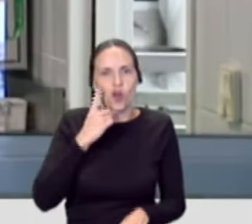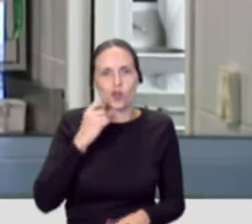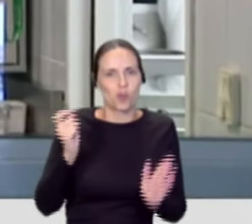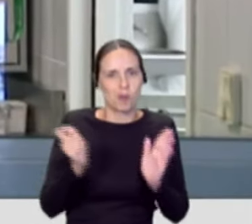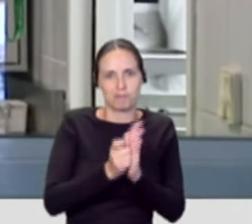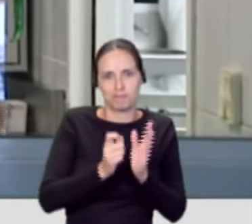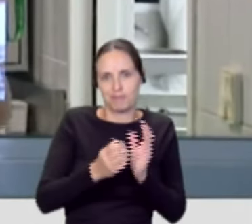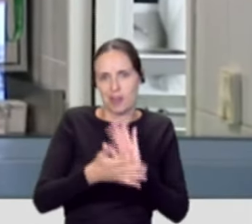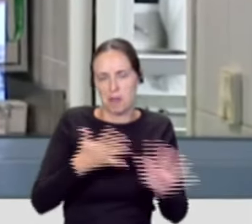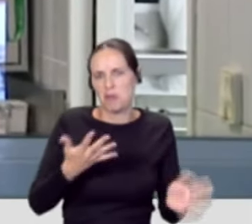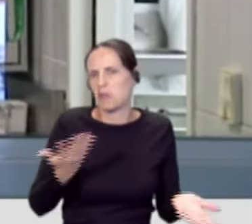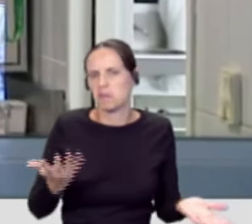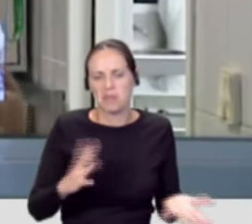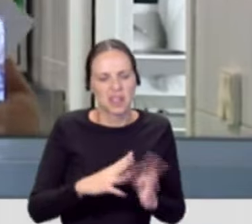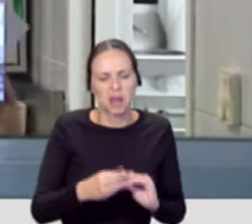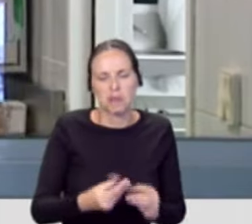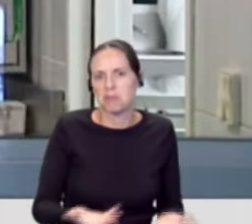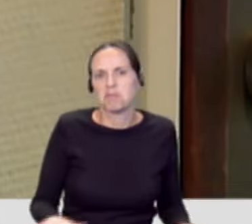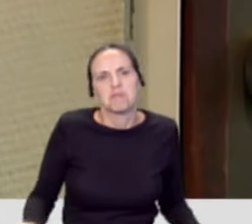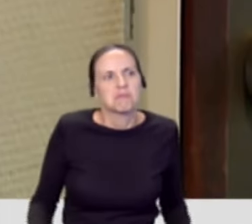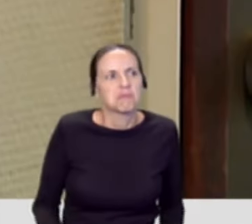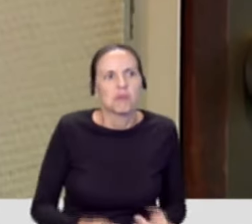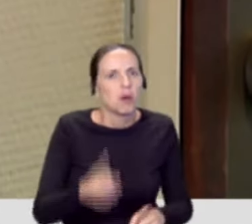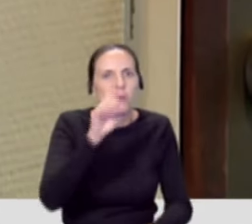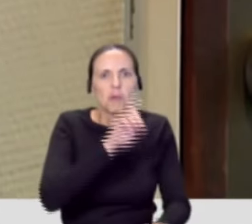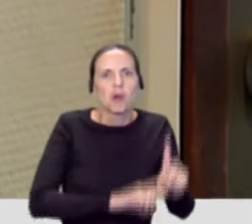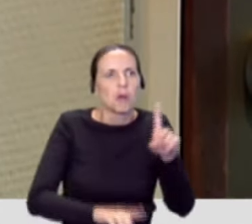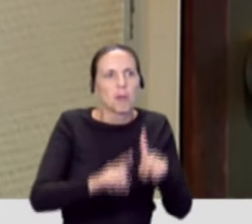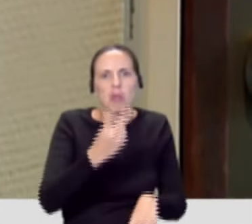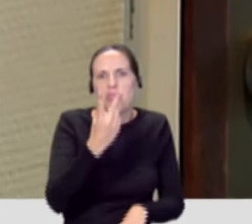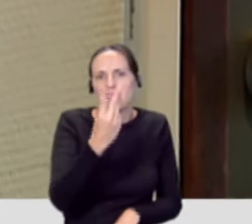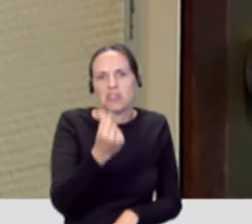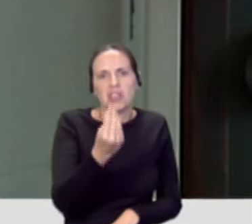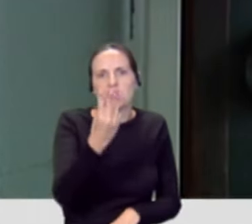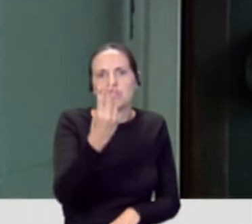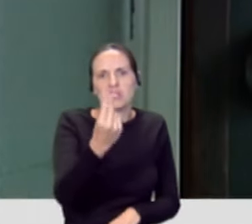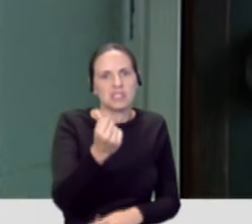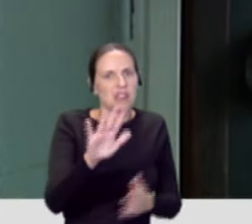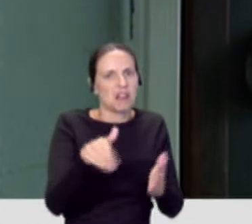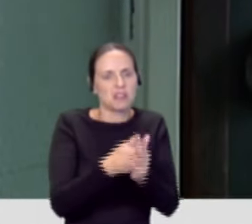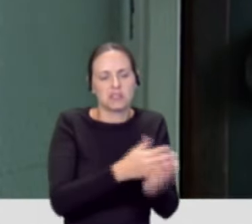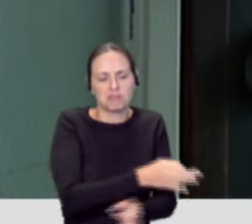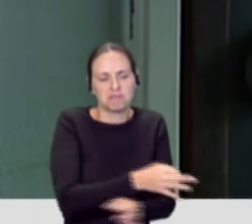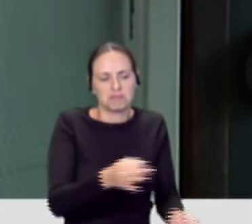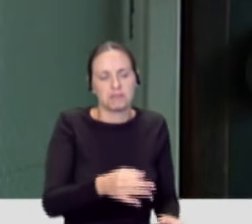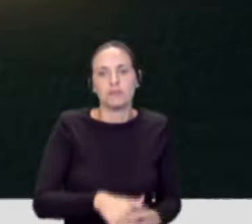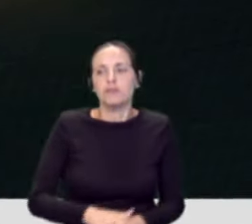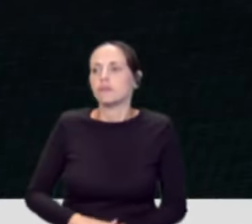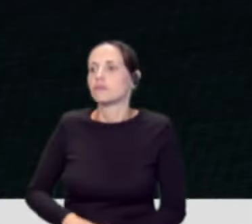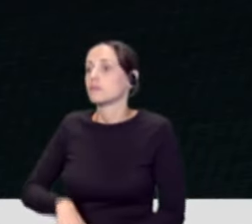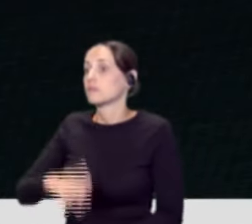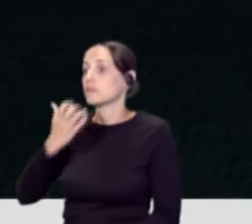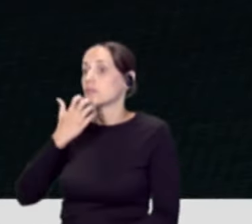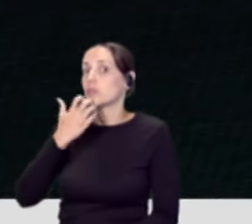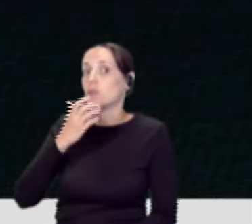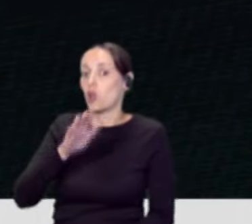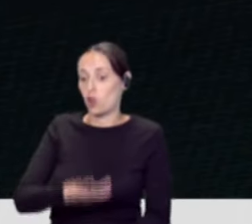hay que acomodarlos, pero bueno, no lleva más problema de 2-3 días de aclimatación. En los niños, por ejemplo, pues